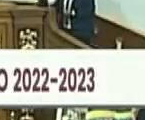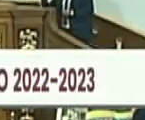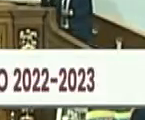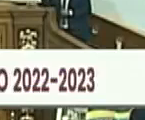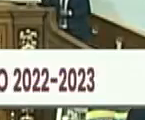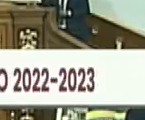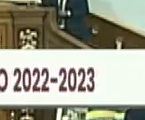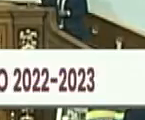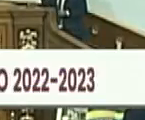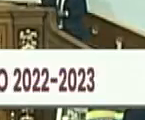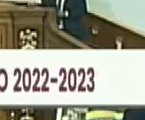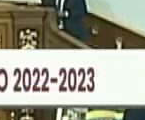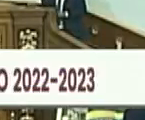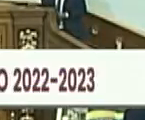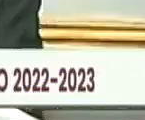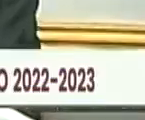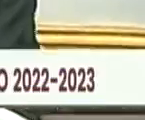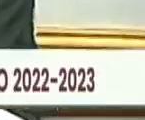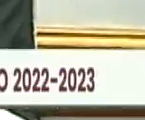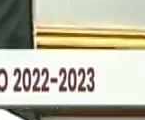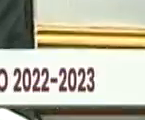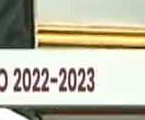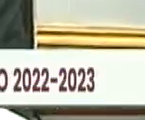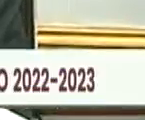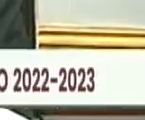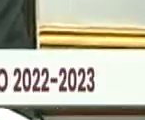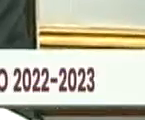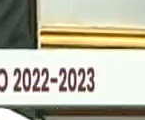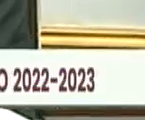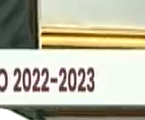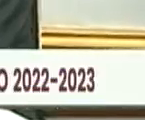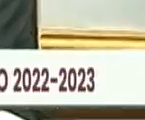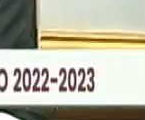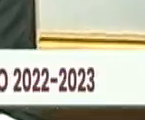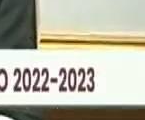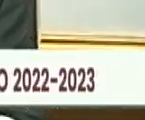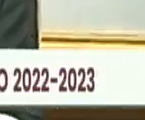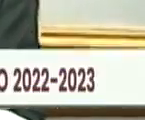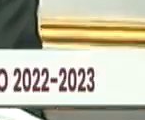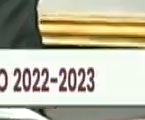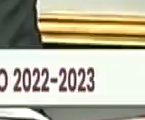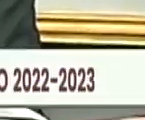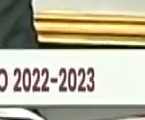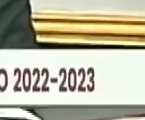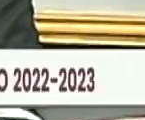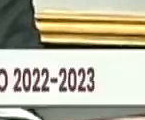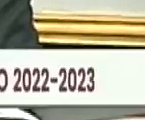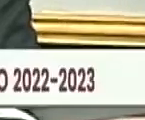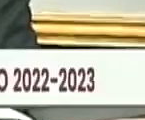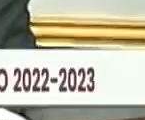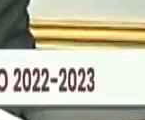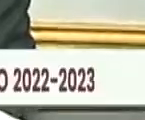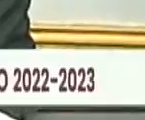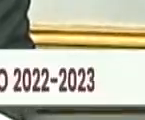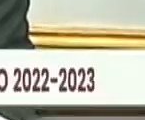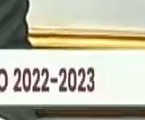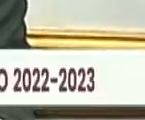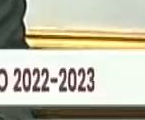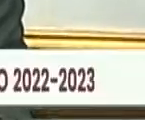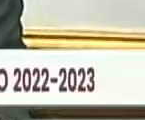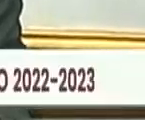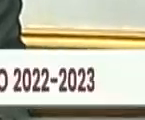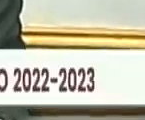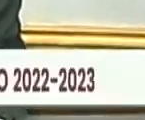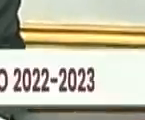venezolanos, a activar esa brigada 256 de acción, de denuncia, pero también a no abandonar lo